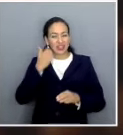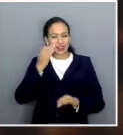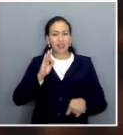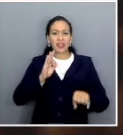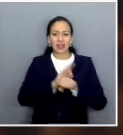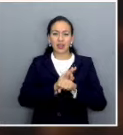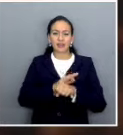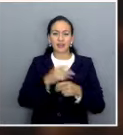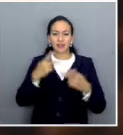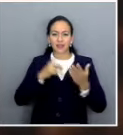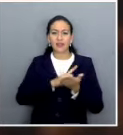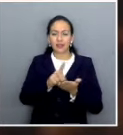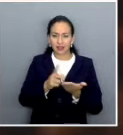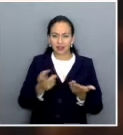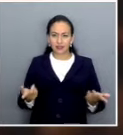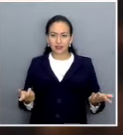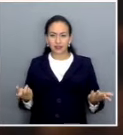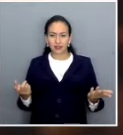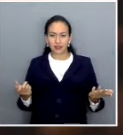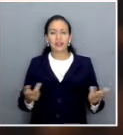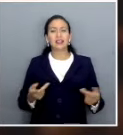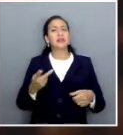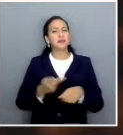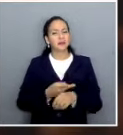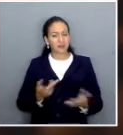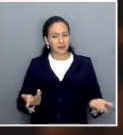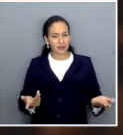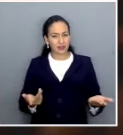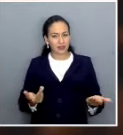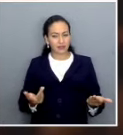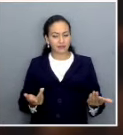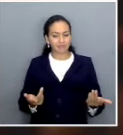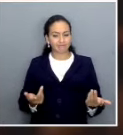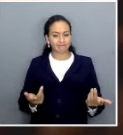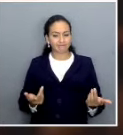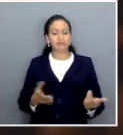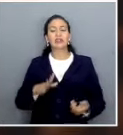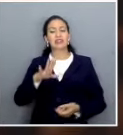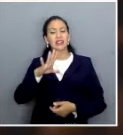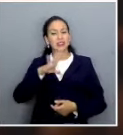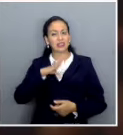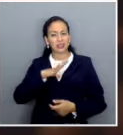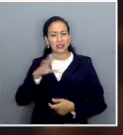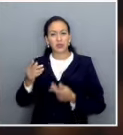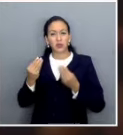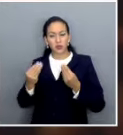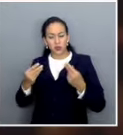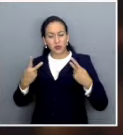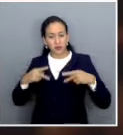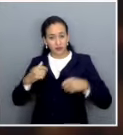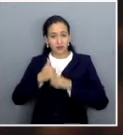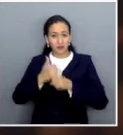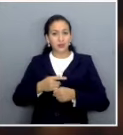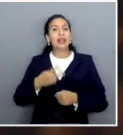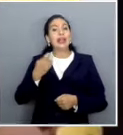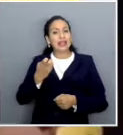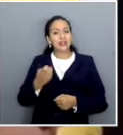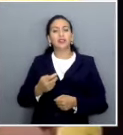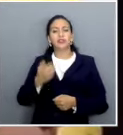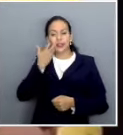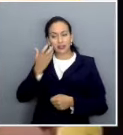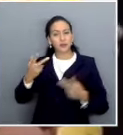permitiendo es que cada vez el Estado se entrometa más en mis espacios de libertad. Y